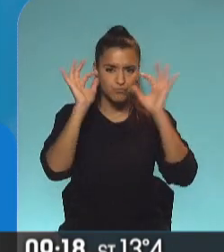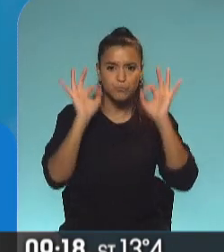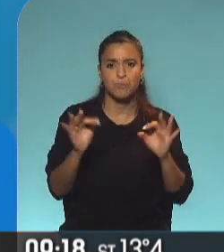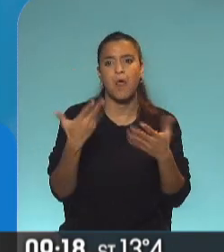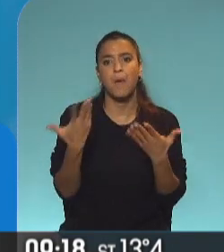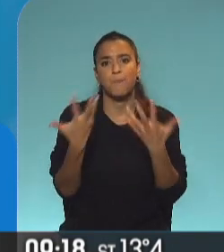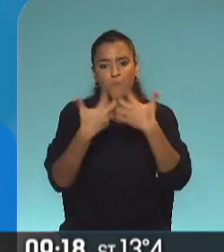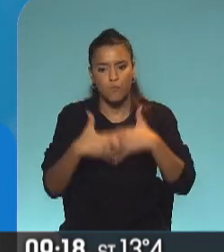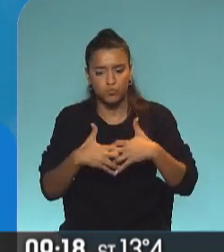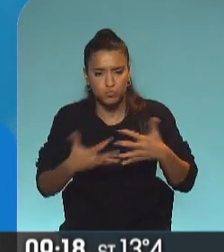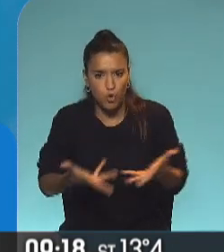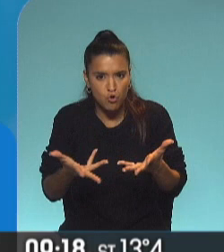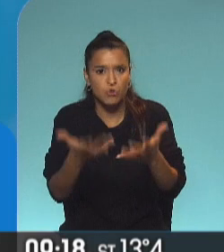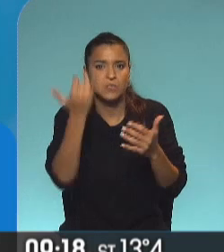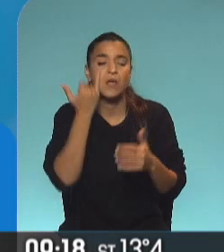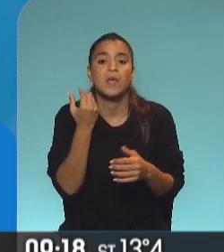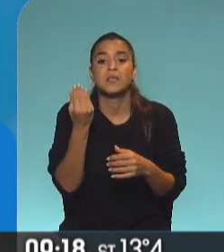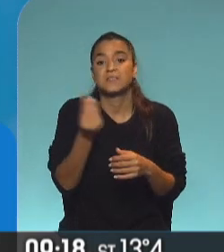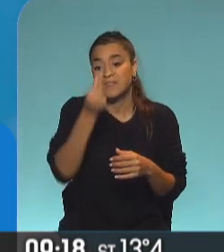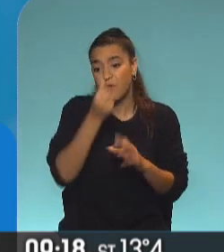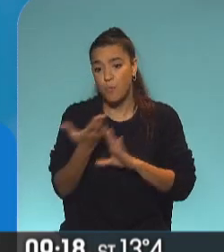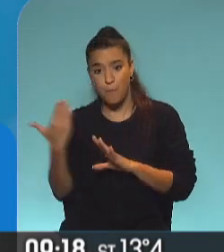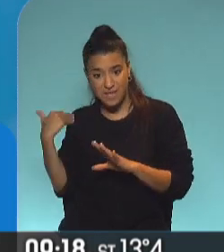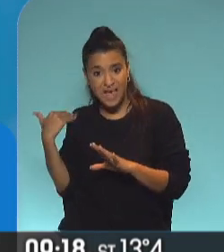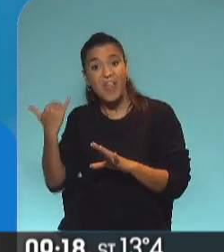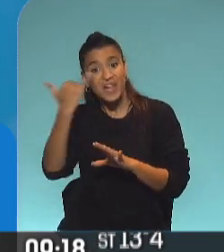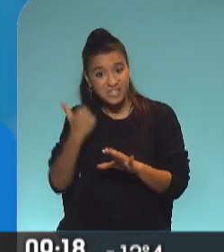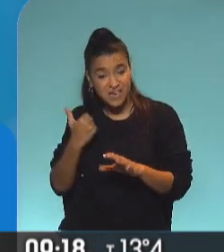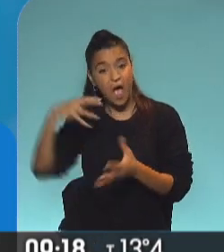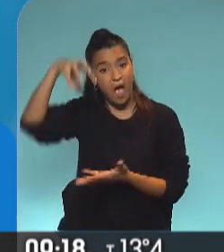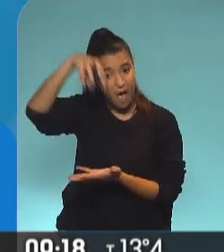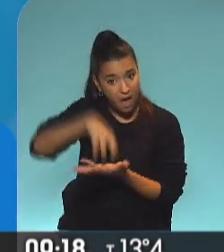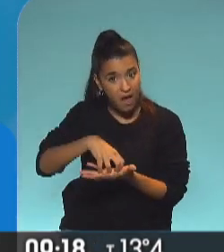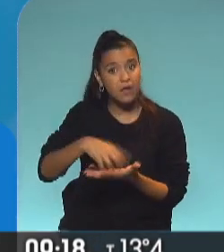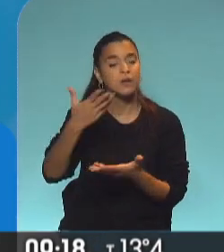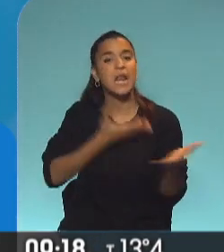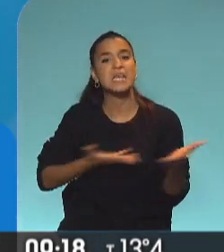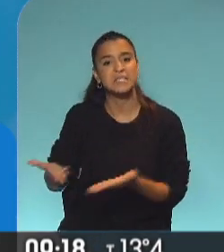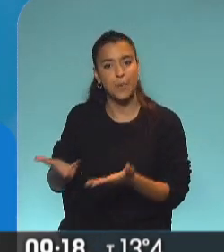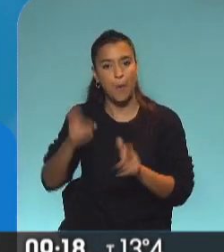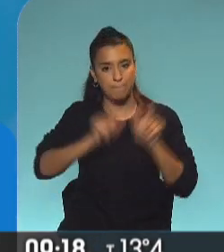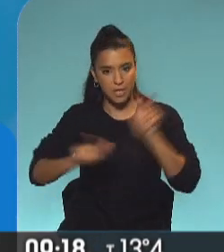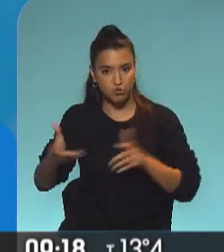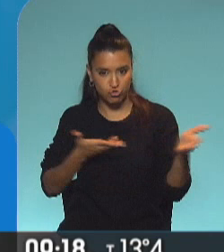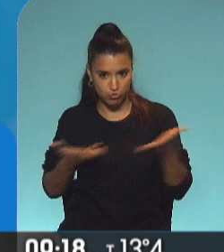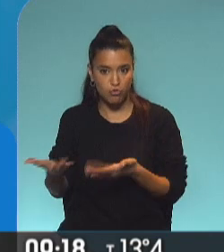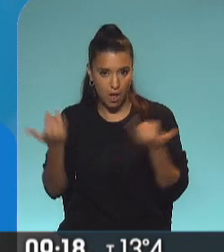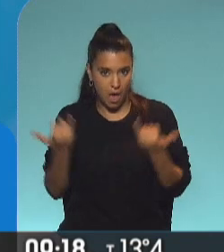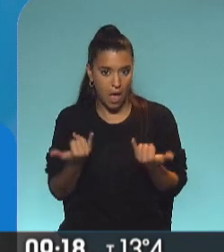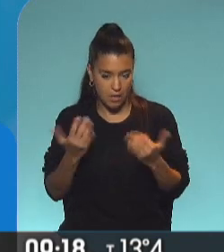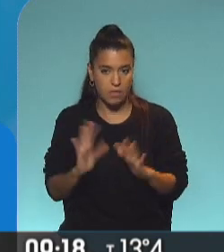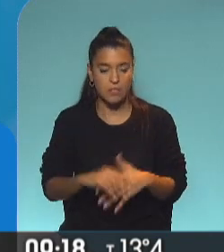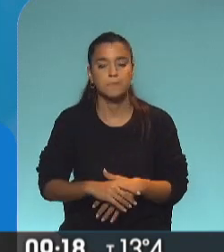su funcionamiento y desde el fin de semana pasado ya estas unidades han recibido pacientes en algunos de sus